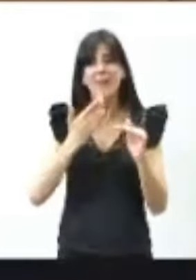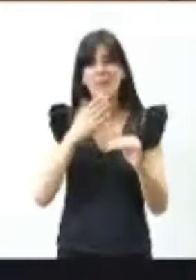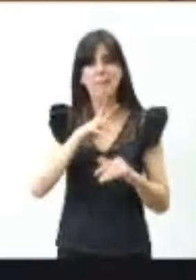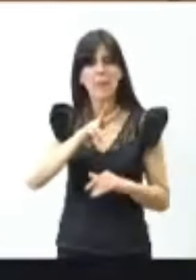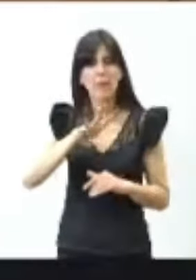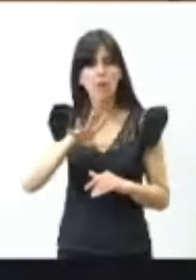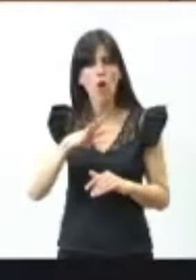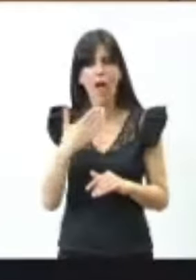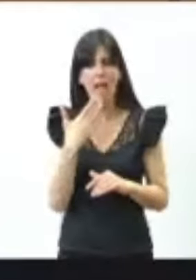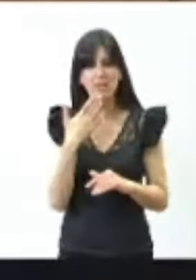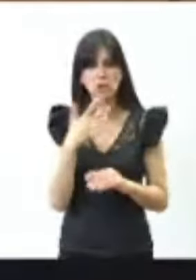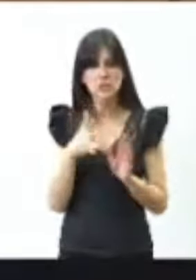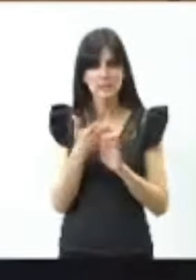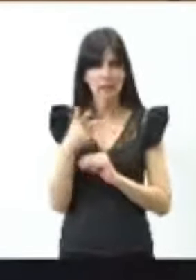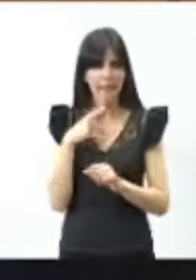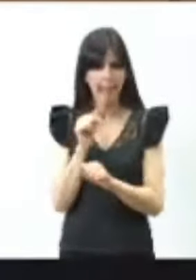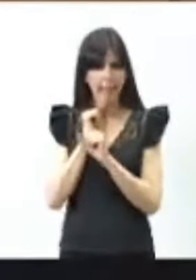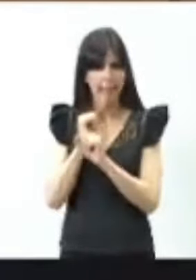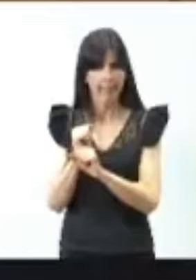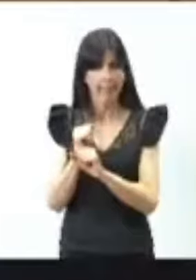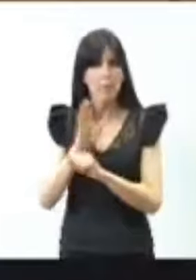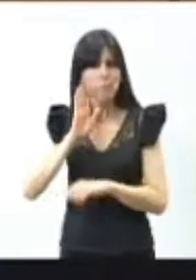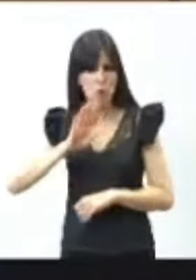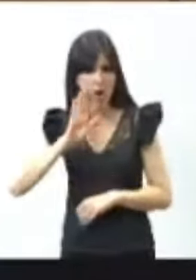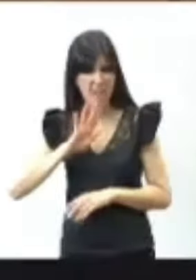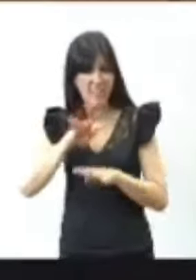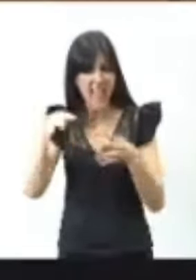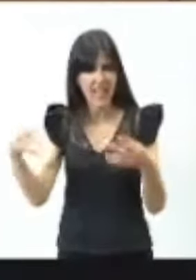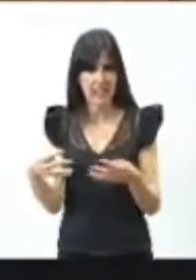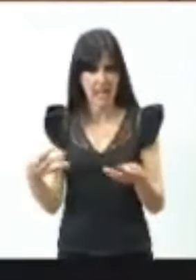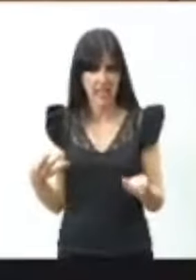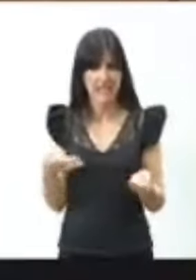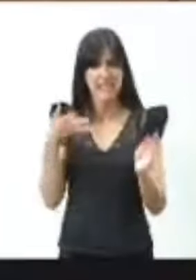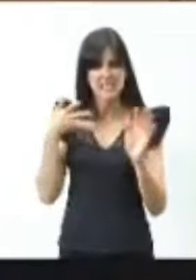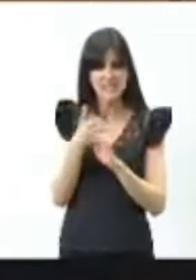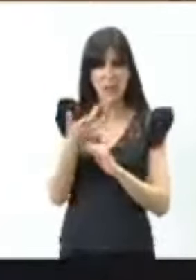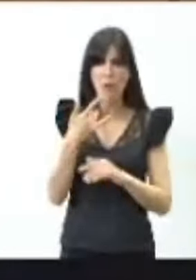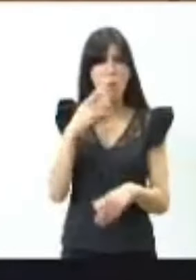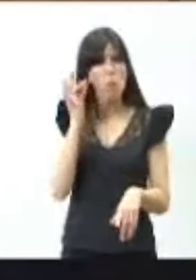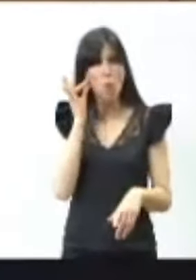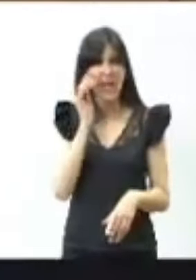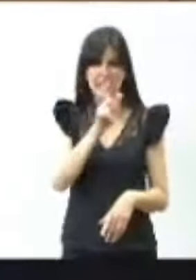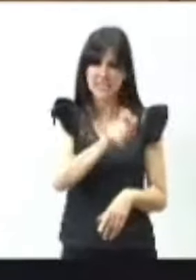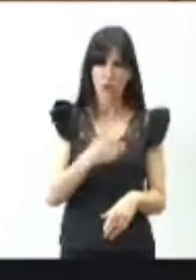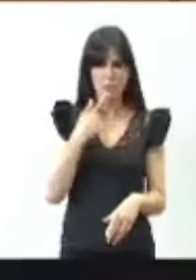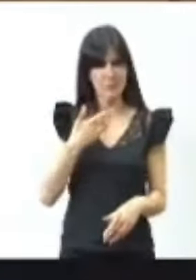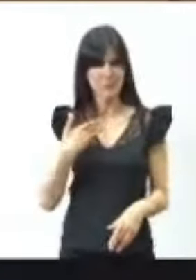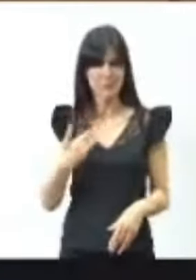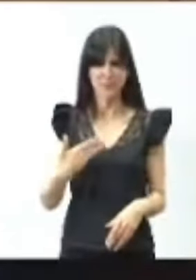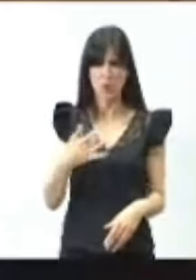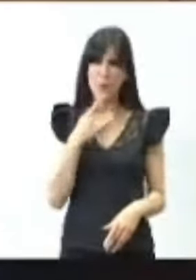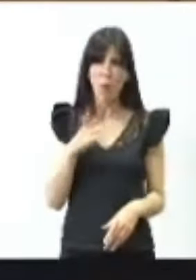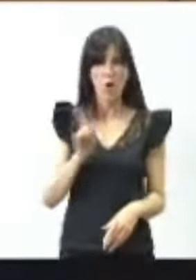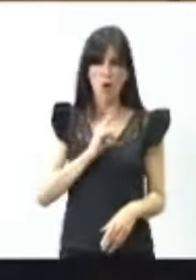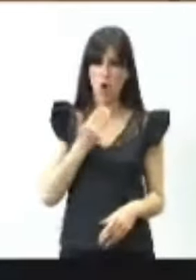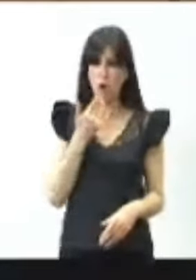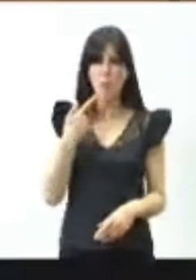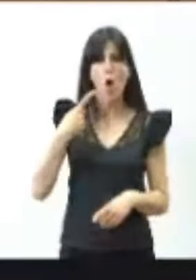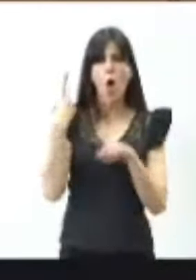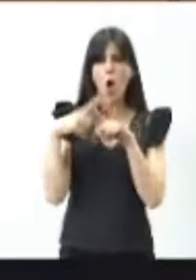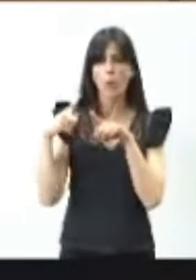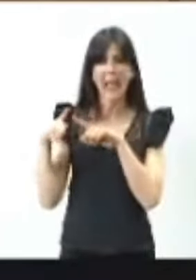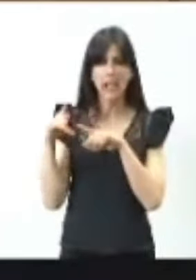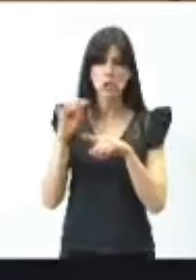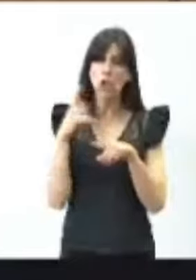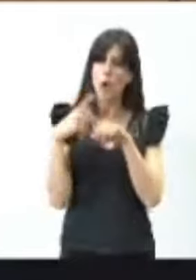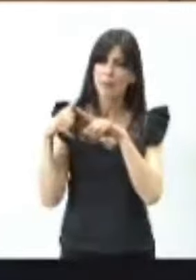está enganchado a la pornografía en Internet? Una pornografía que deshumaniza a las mujeres y no los trata como auténticos objetos